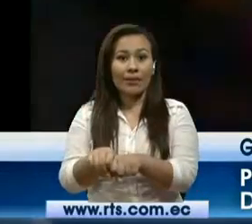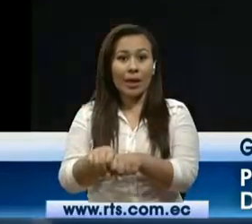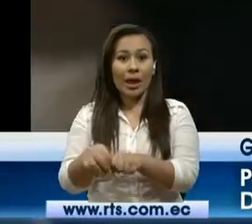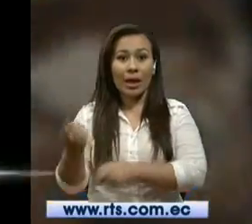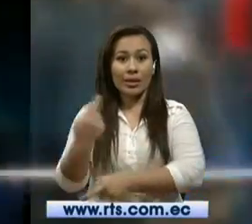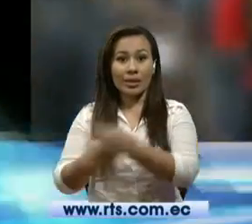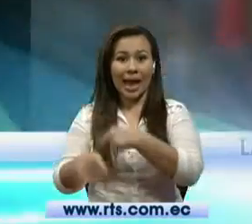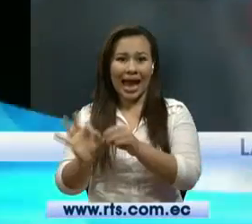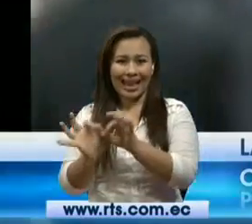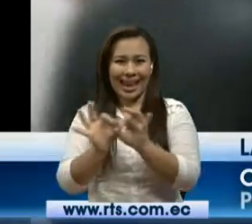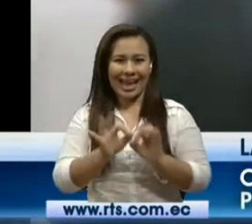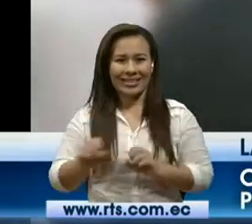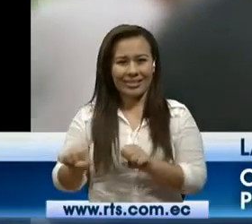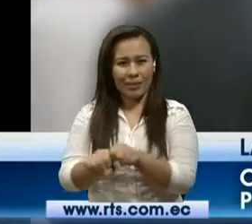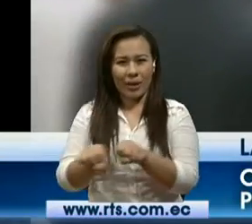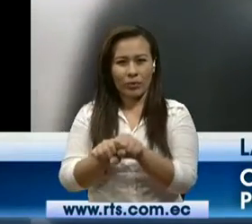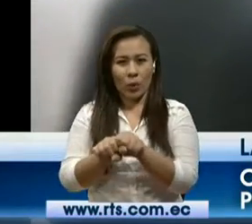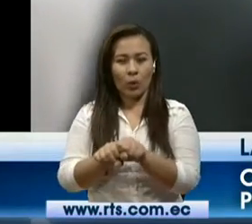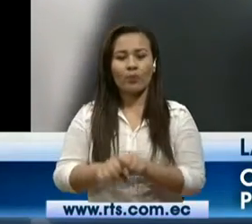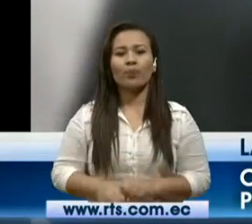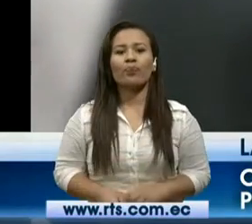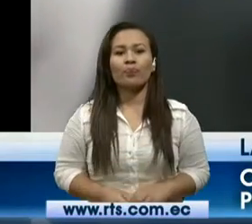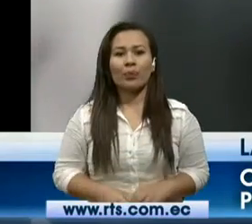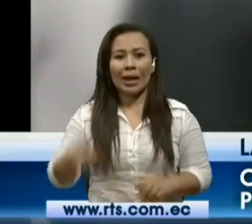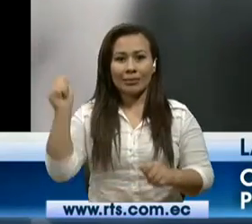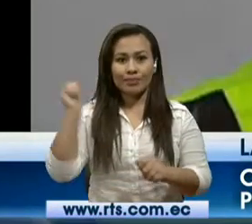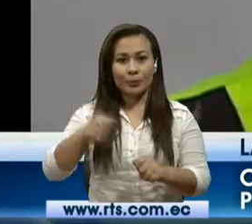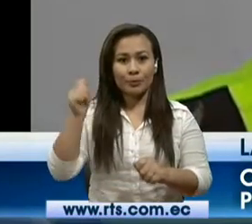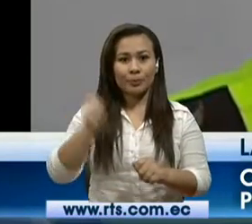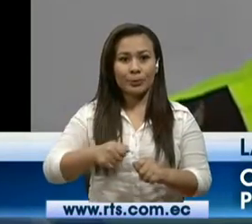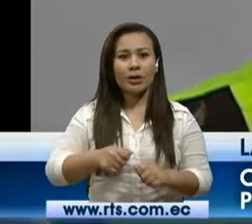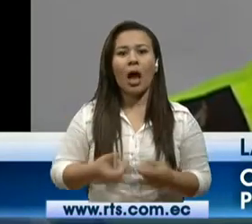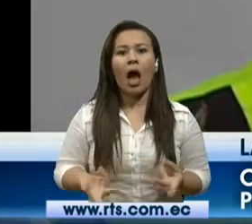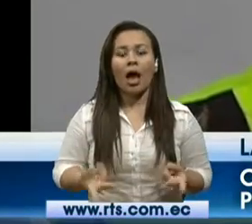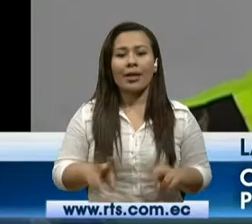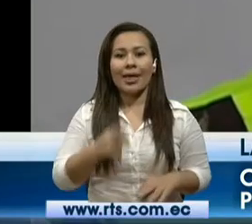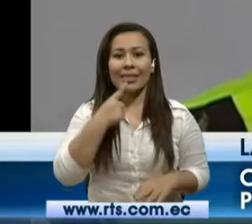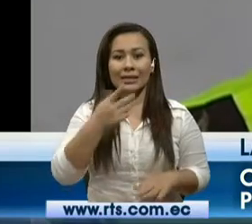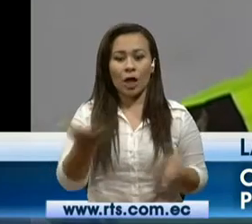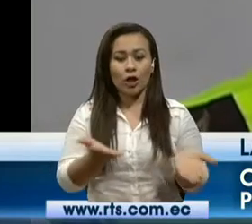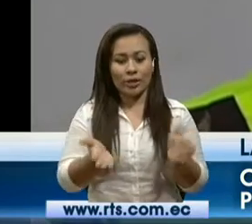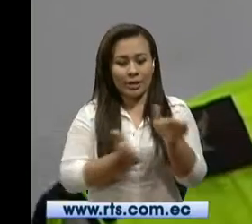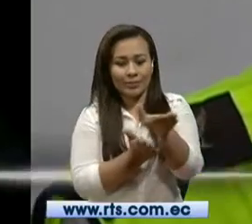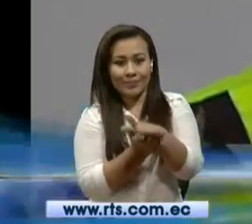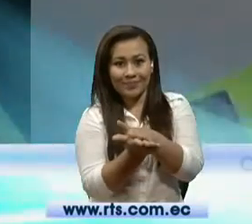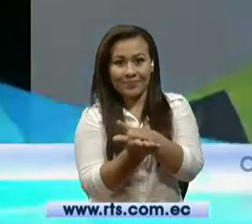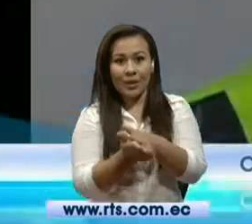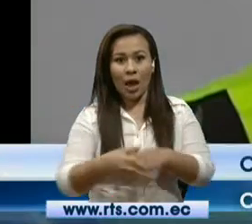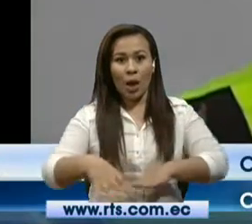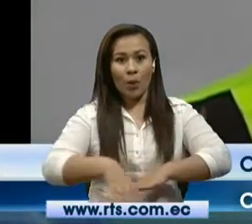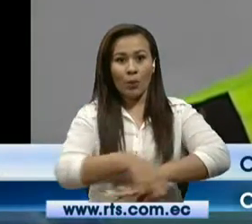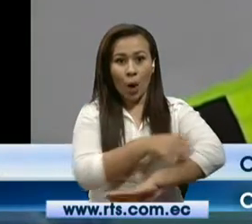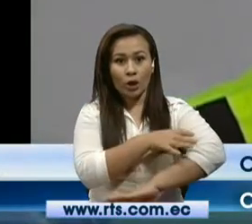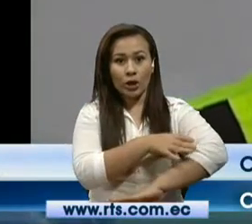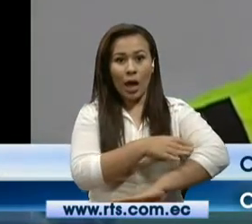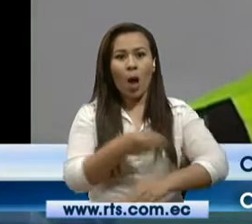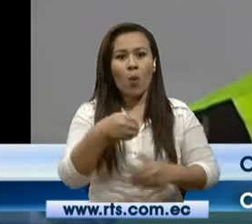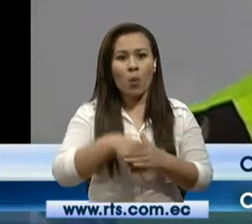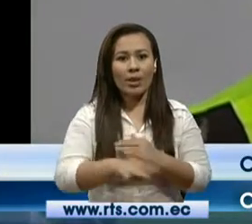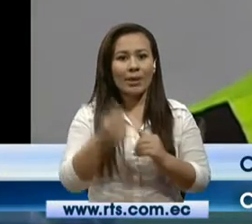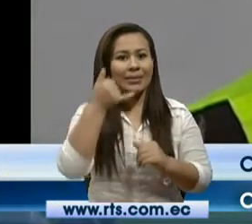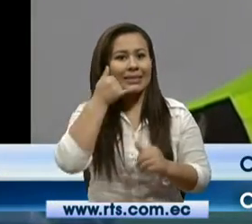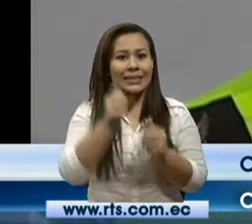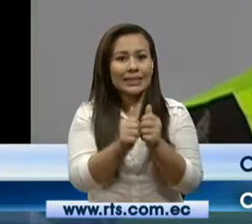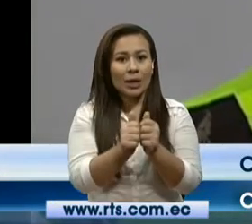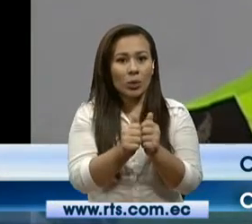esta zapatería era este ciudadano y en las plantillas, en las plantas de las botas ubicaba los celulares y